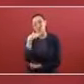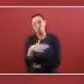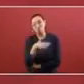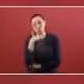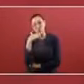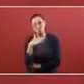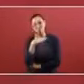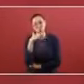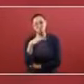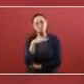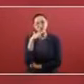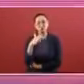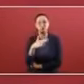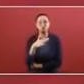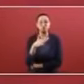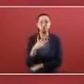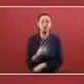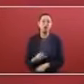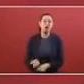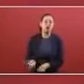y con la simulación,